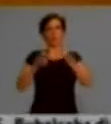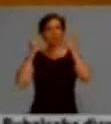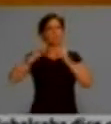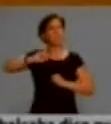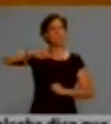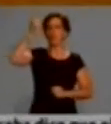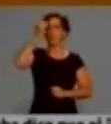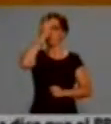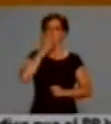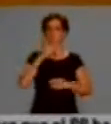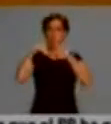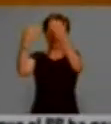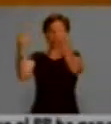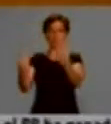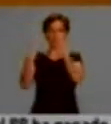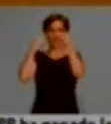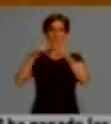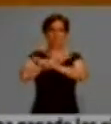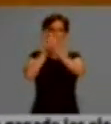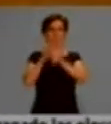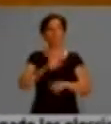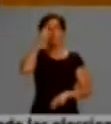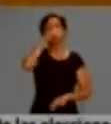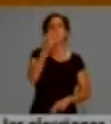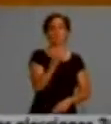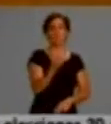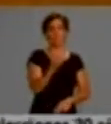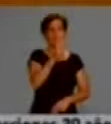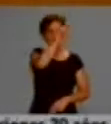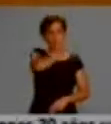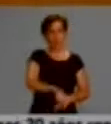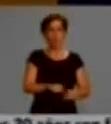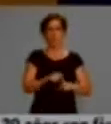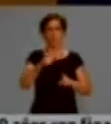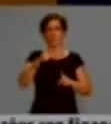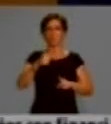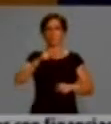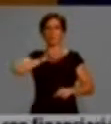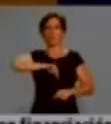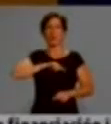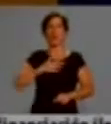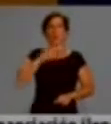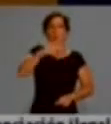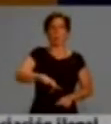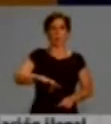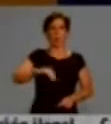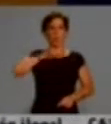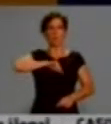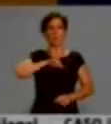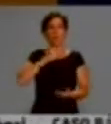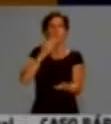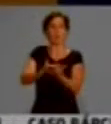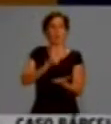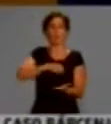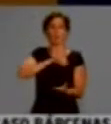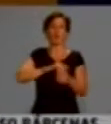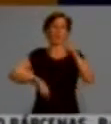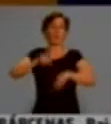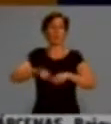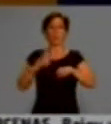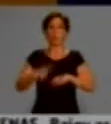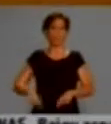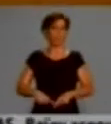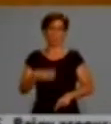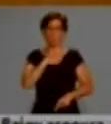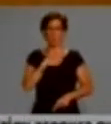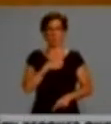internacional de nuestro país y, sobre todo, ¿sabe qué pasa? Que se ha quedado usted sin autoridad moral para pedirle a los españoles según qué cosas. Pero ¿con qué autoridad viene usted